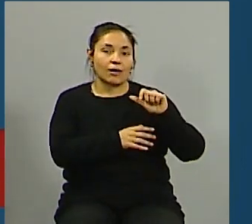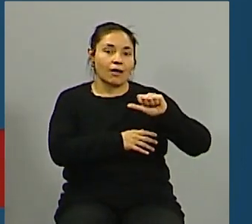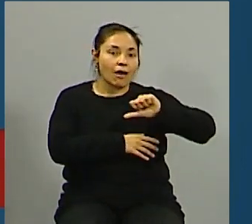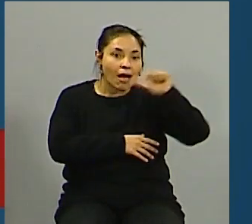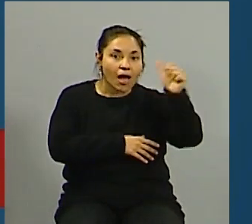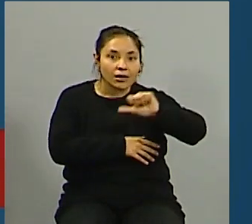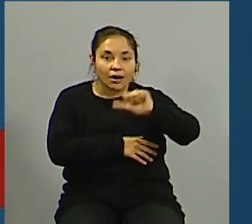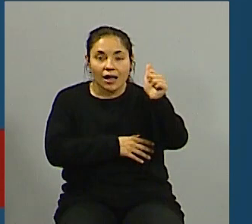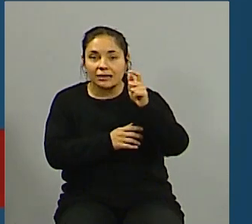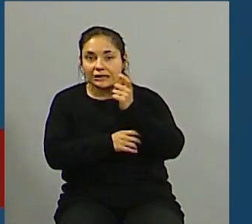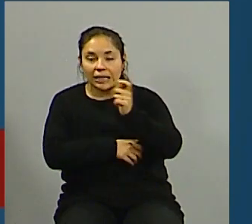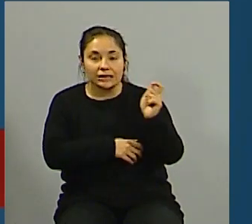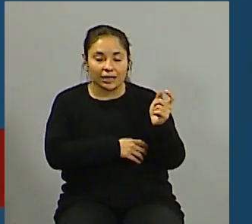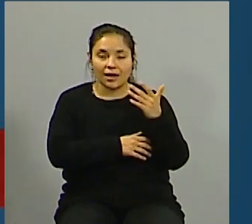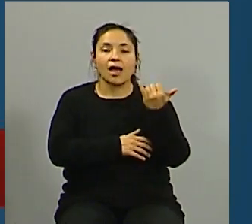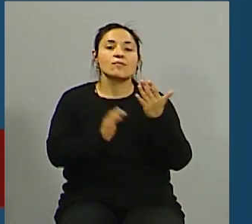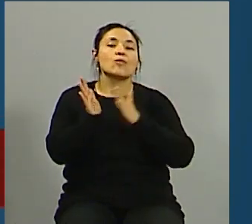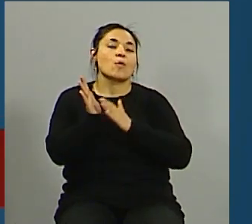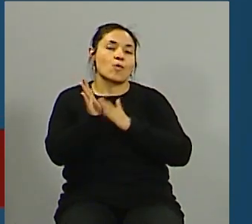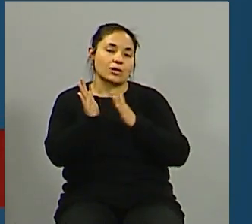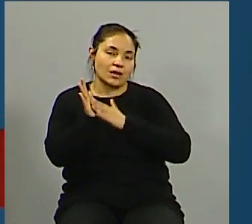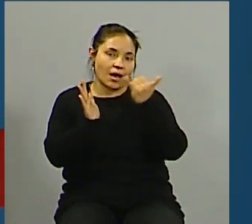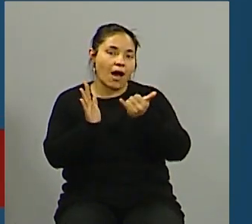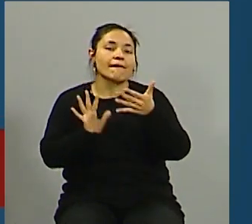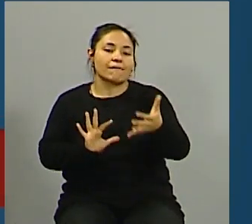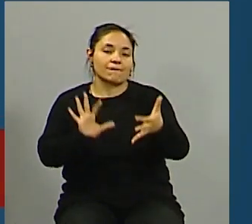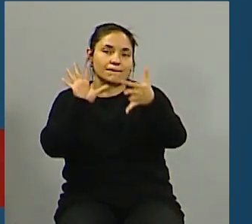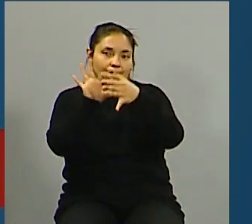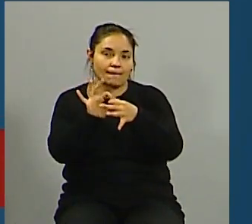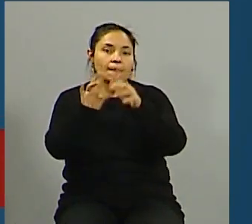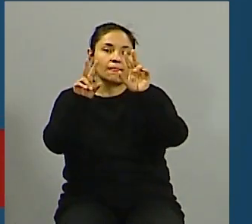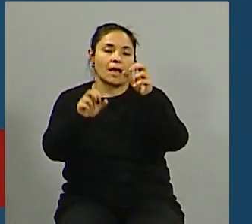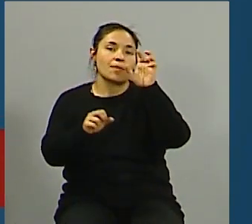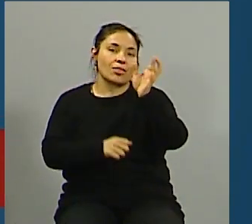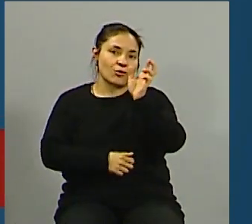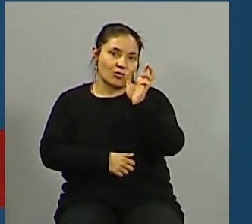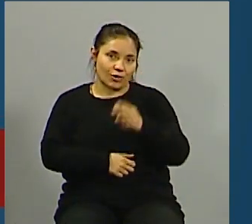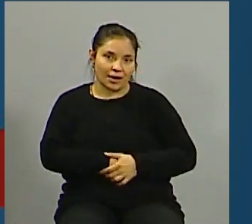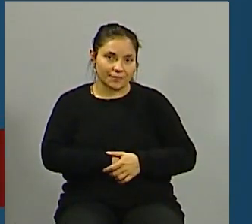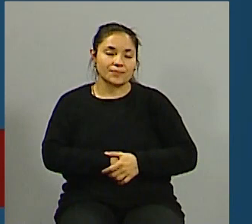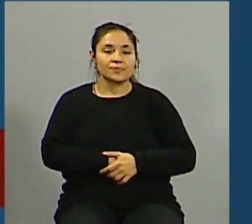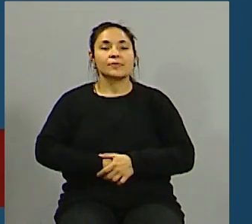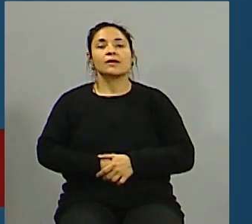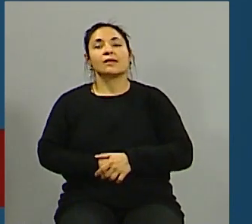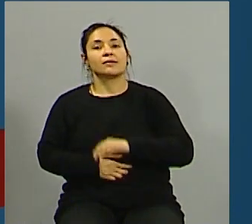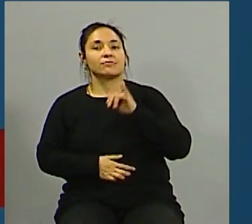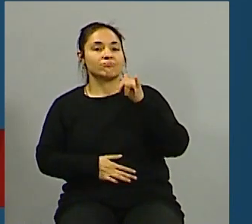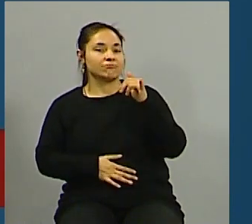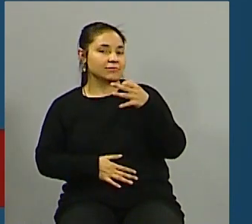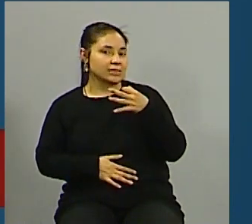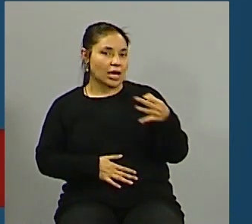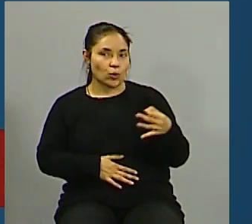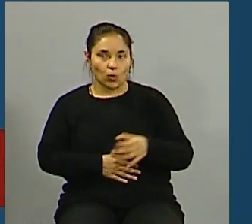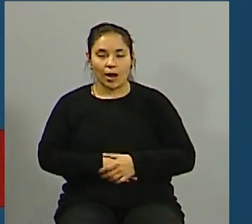candidatos, claro, tienen propuestas muy atadas a la actividad del dólar. Claro, eso sin duda